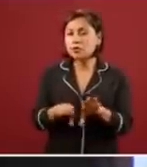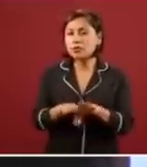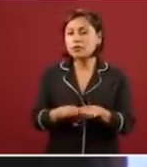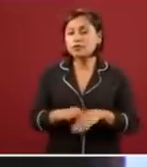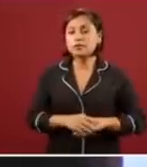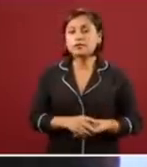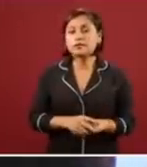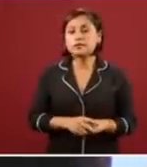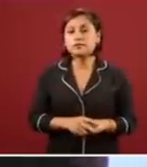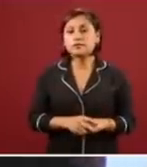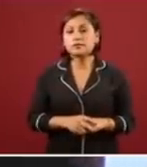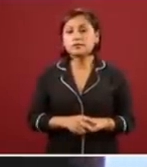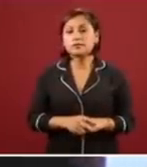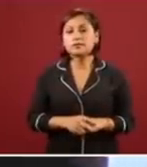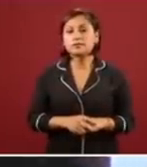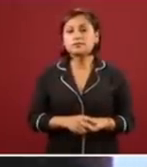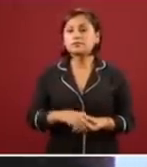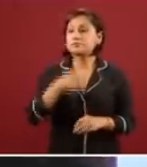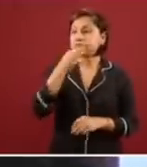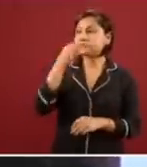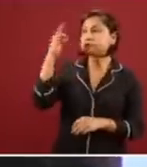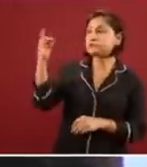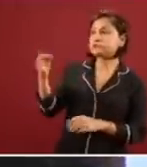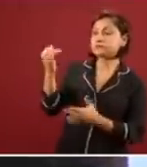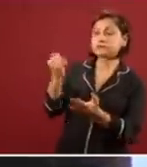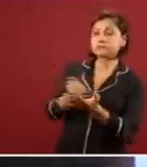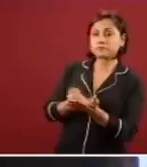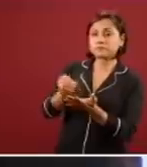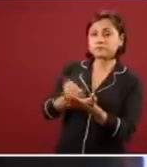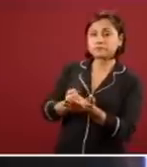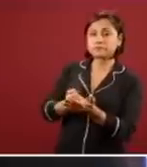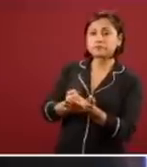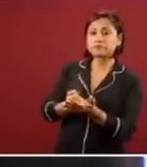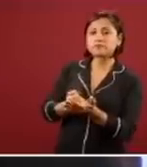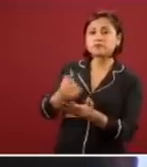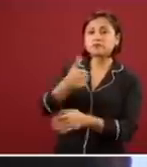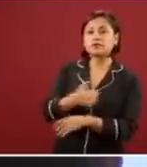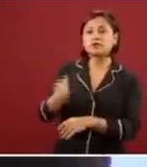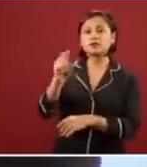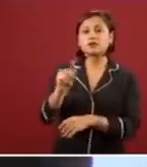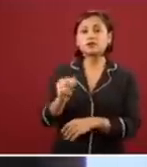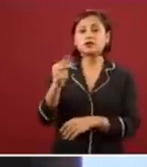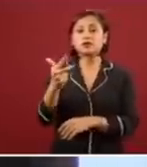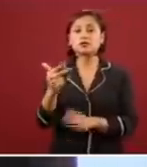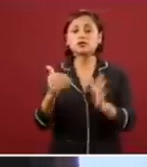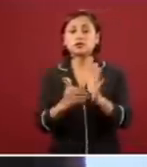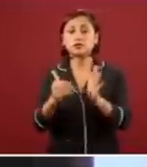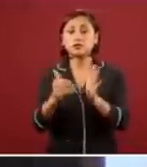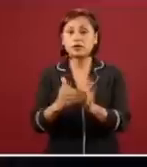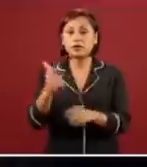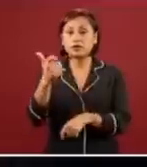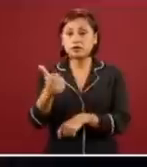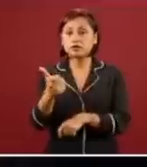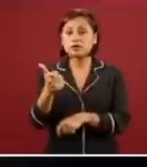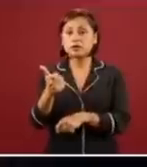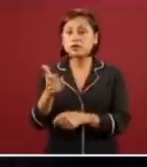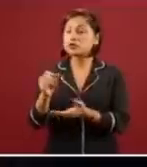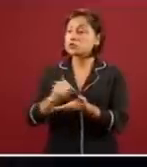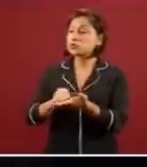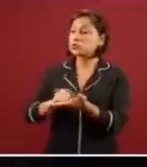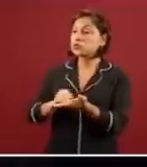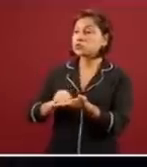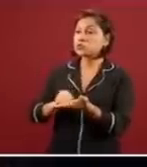recibe declara fiscalmente 688 millones de pesos, deduciendo su totalidad y declarando